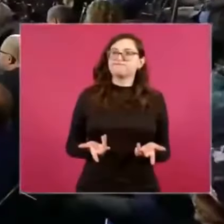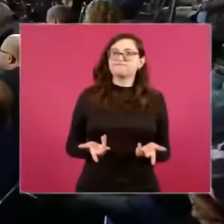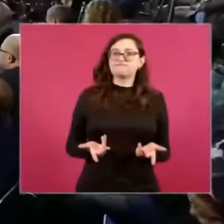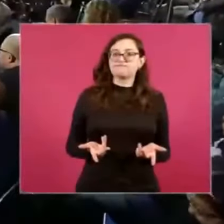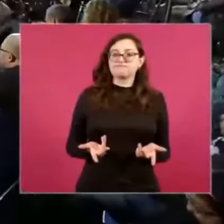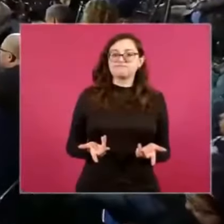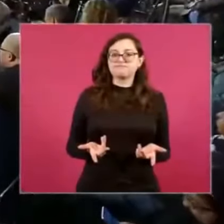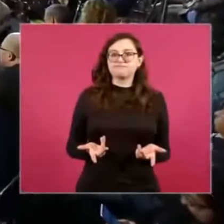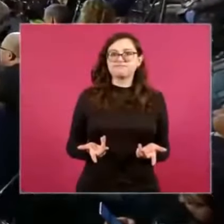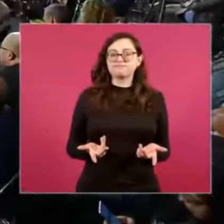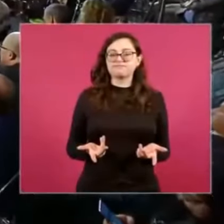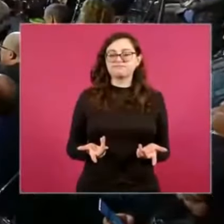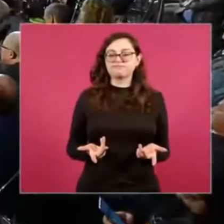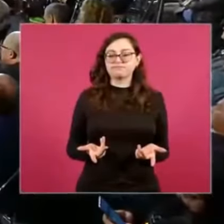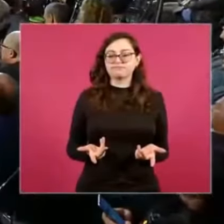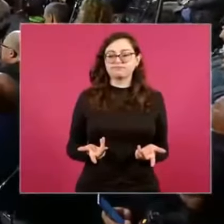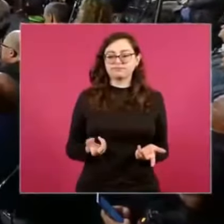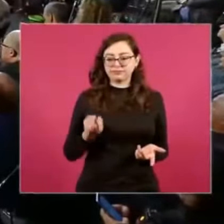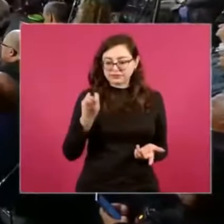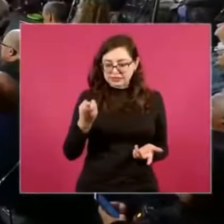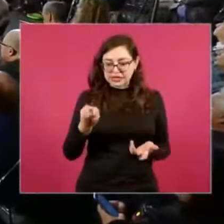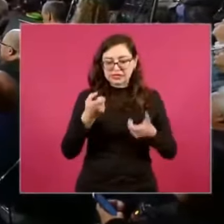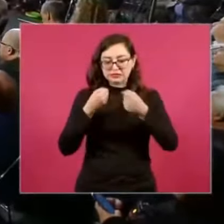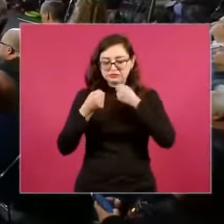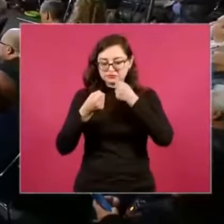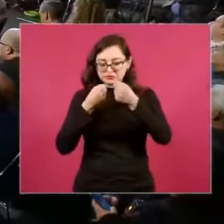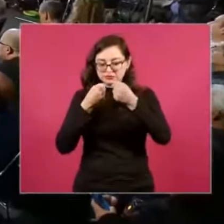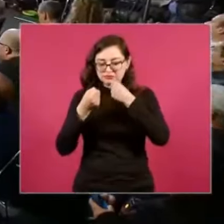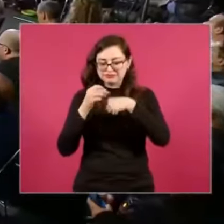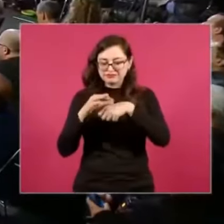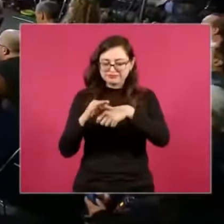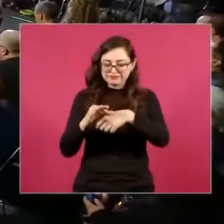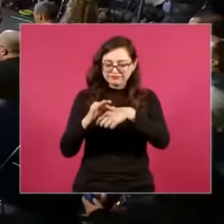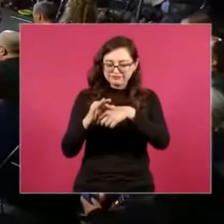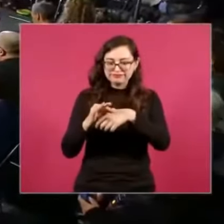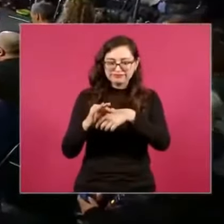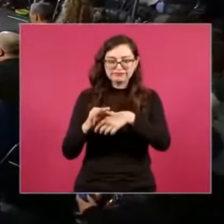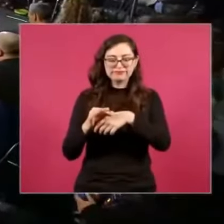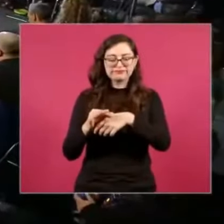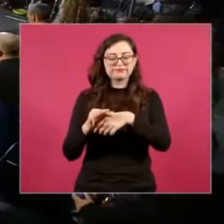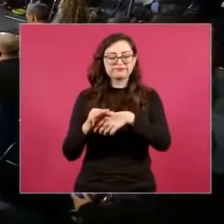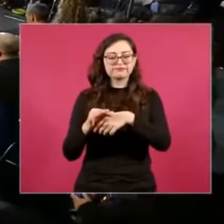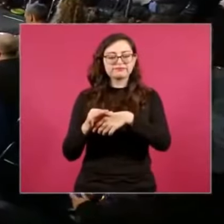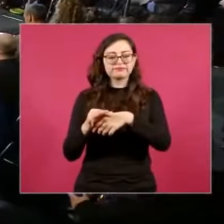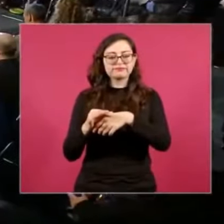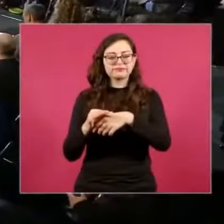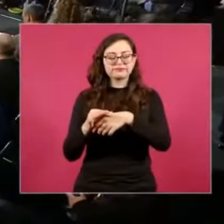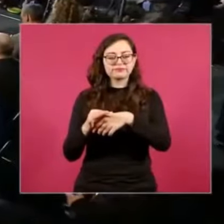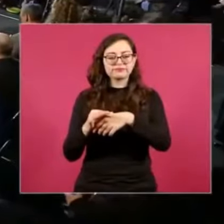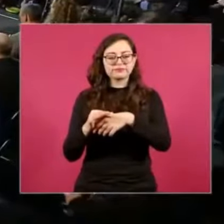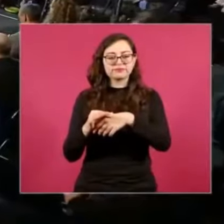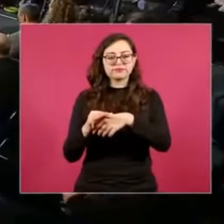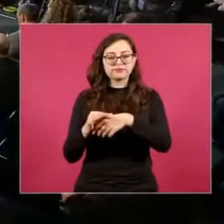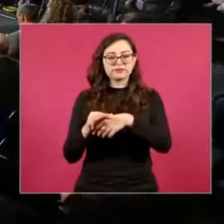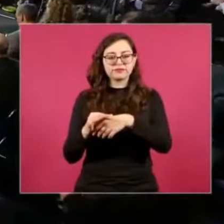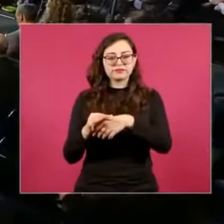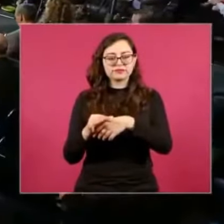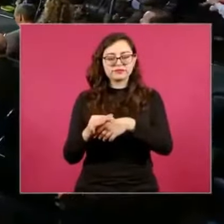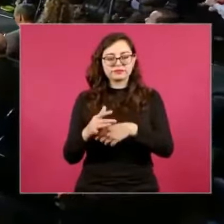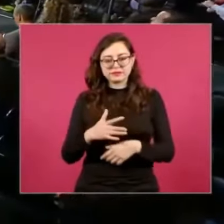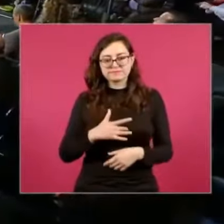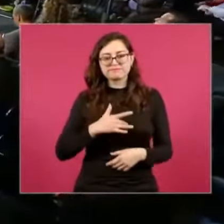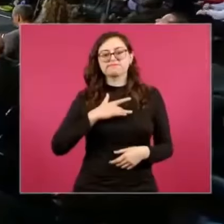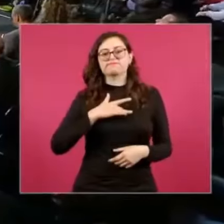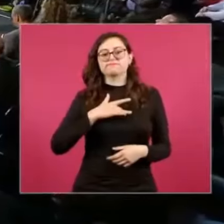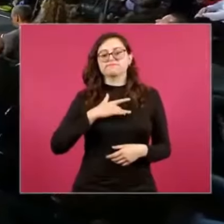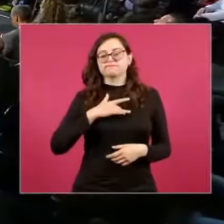estuvieron gente que está muy cercana a la Cuarta T. Y aunque algunos dijeron que era pues parte de las